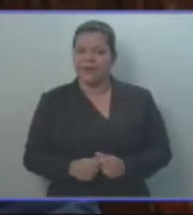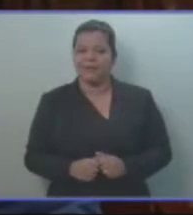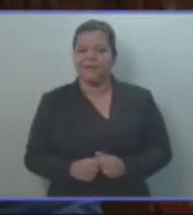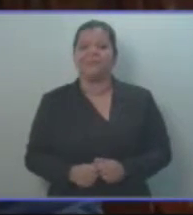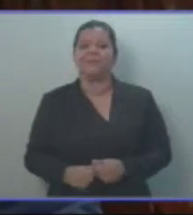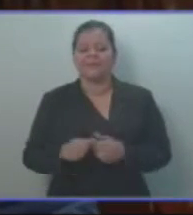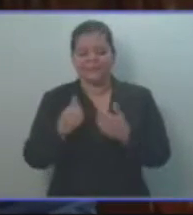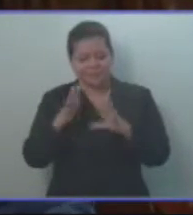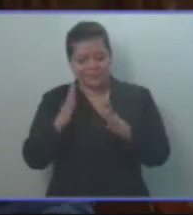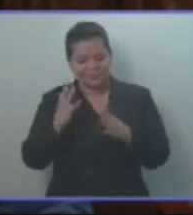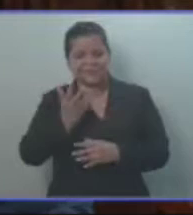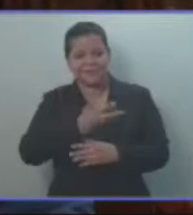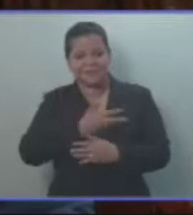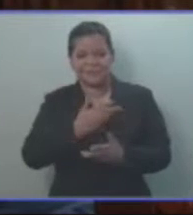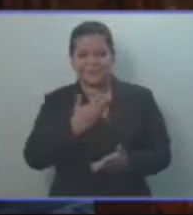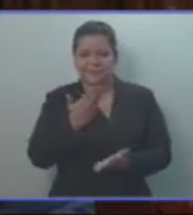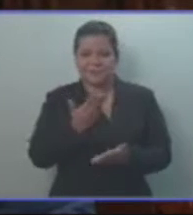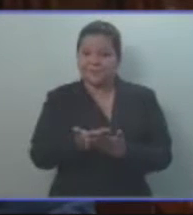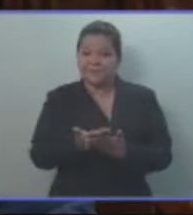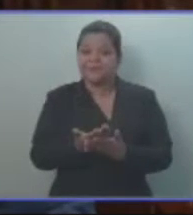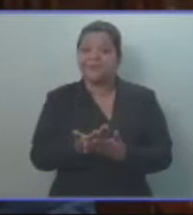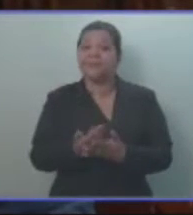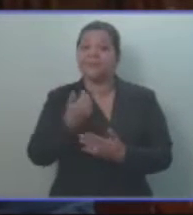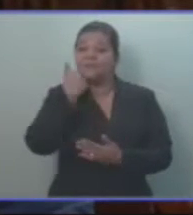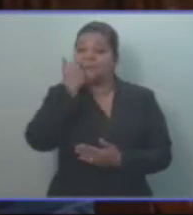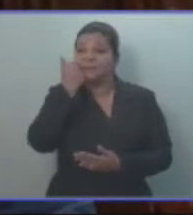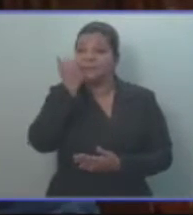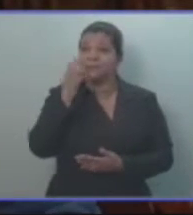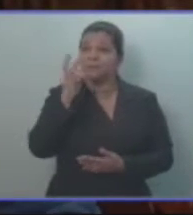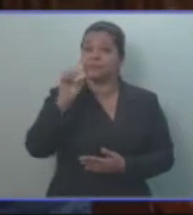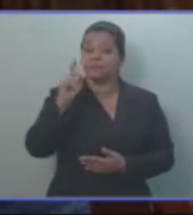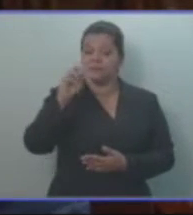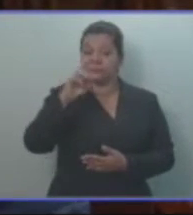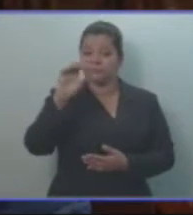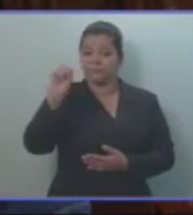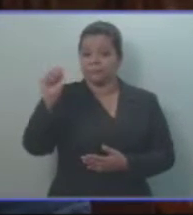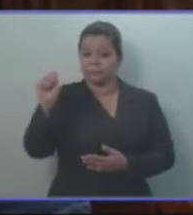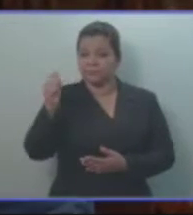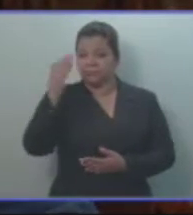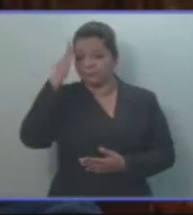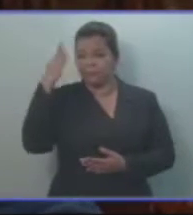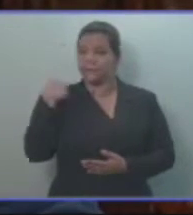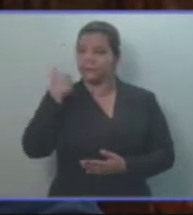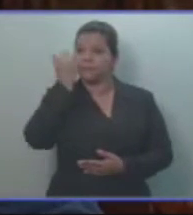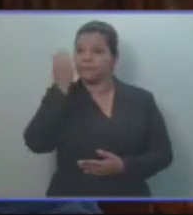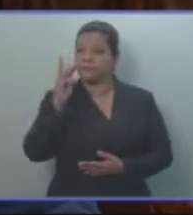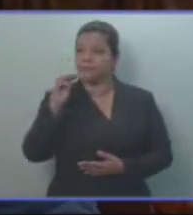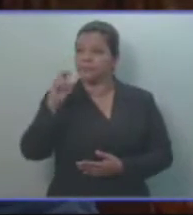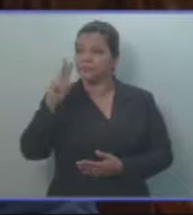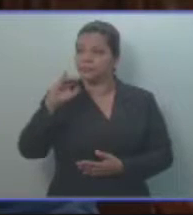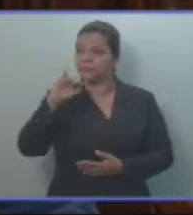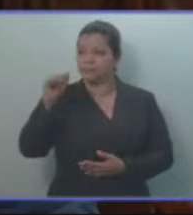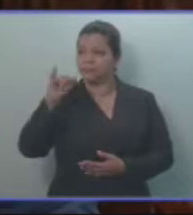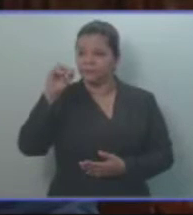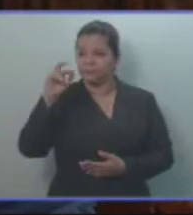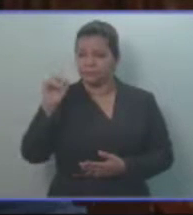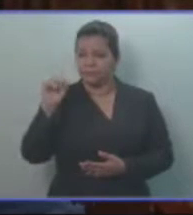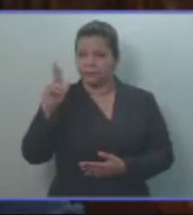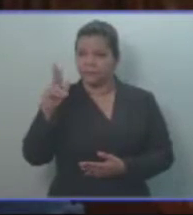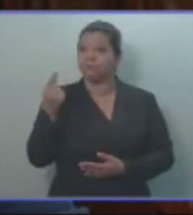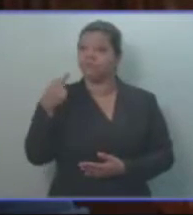puesto por el joven Monterrosa y la señorita Mengíbar, quien el día de ayer,